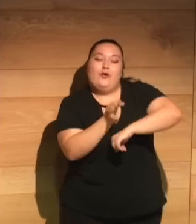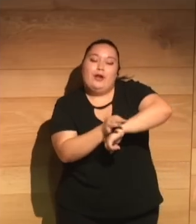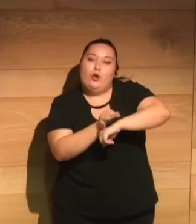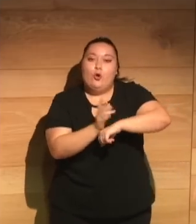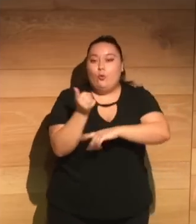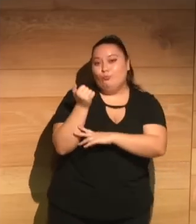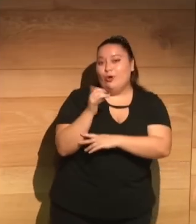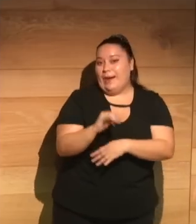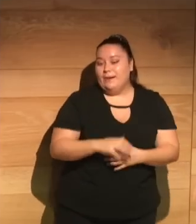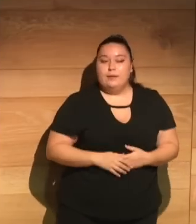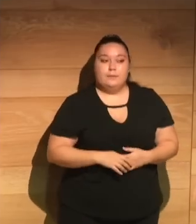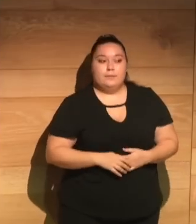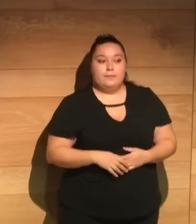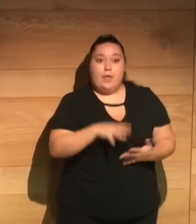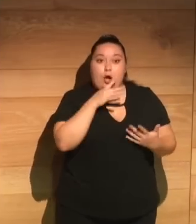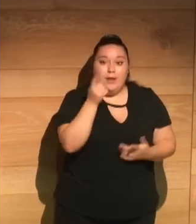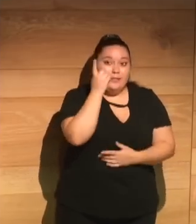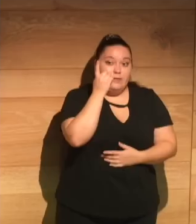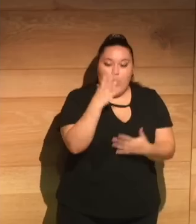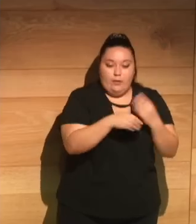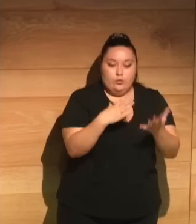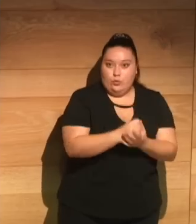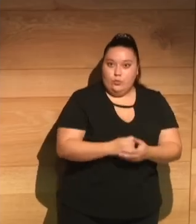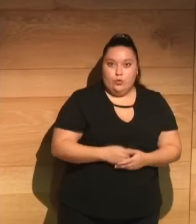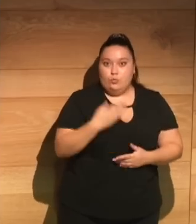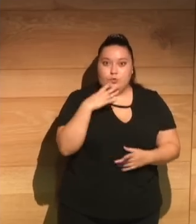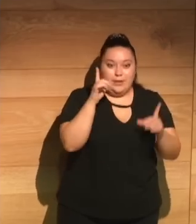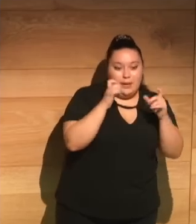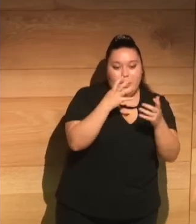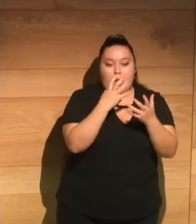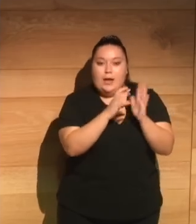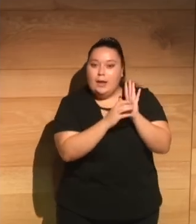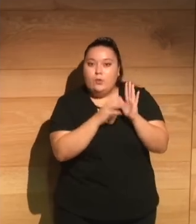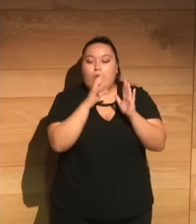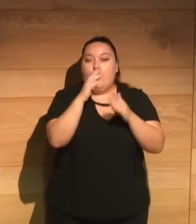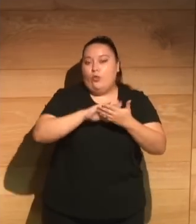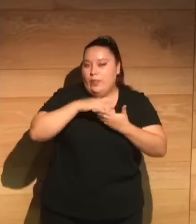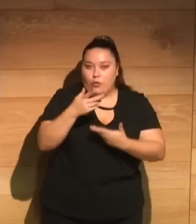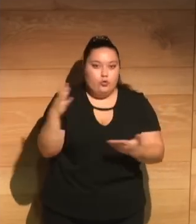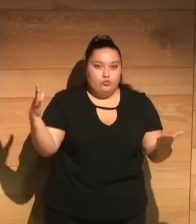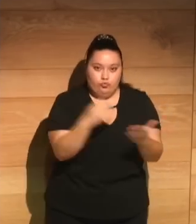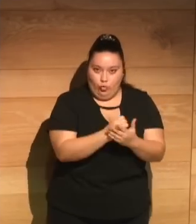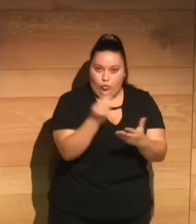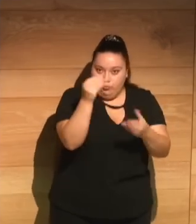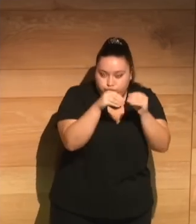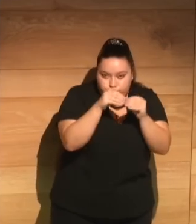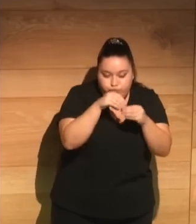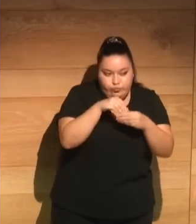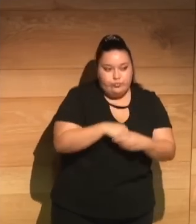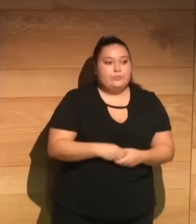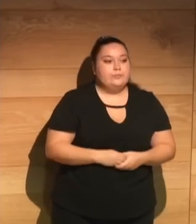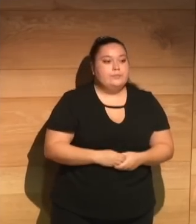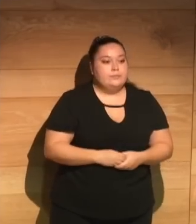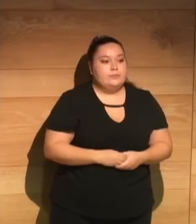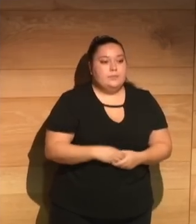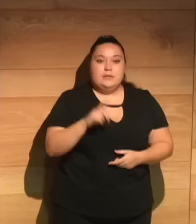boli, etcétera. Y hoy en día el teléfono ya hace todo. Ya es una cámara, y es una calculadora, y es un ordenador, y es una consola de videojuegos. Y alarma, etcétera,